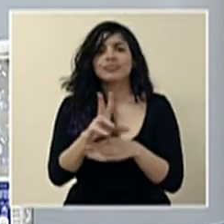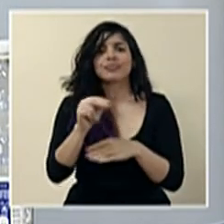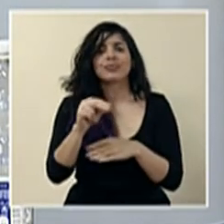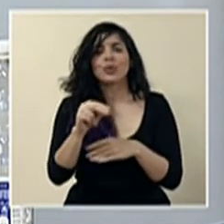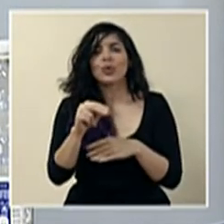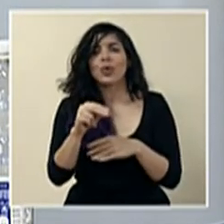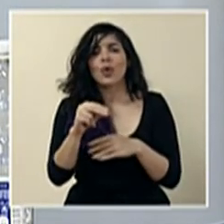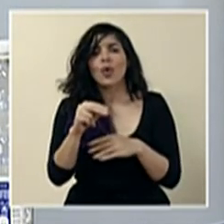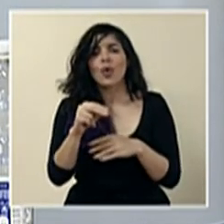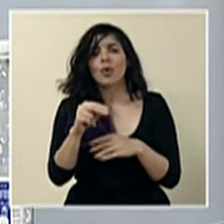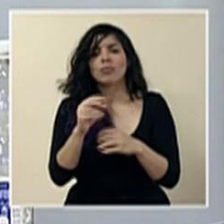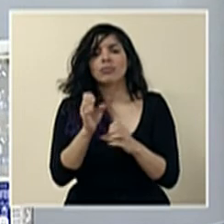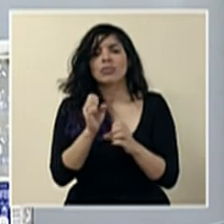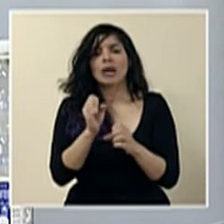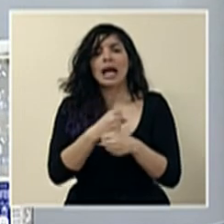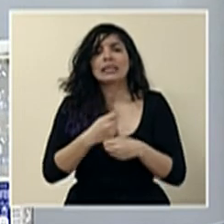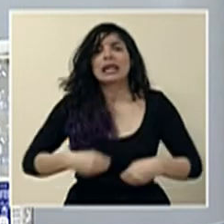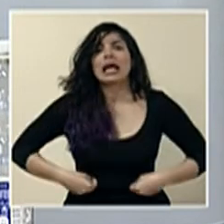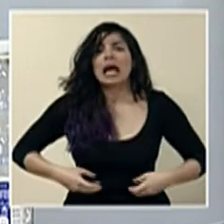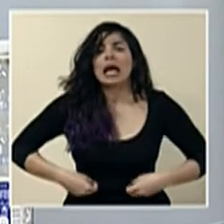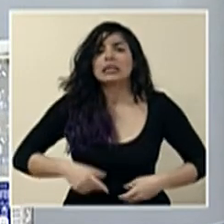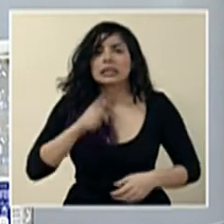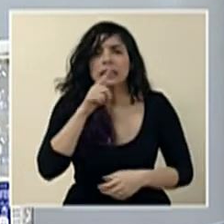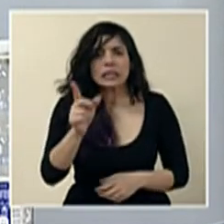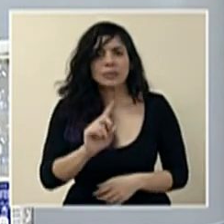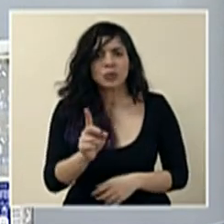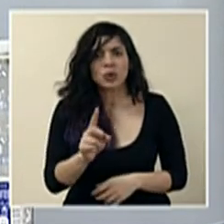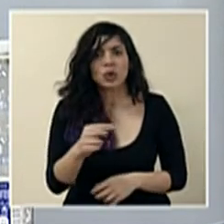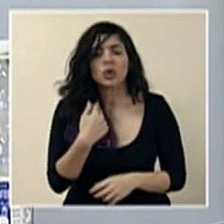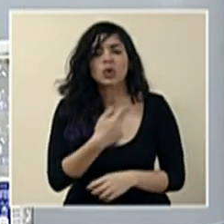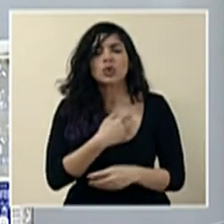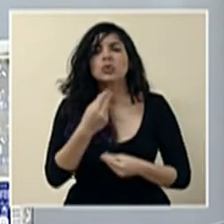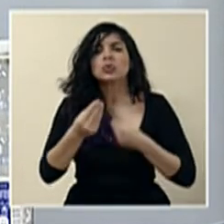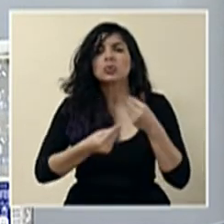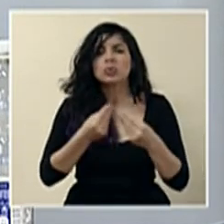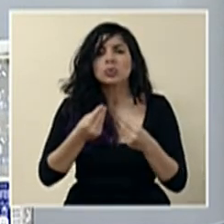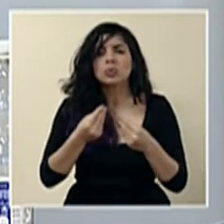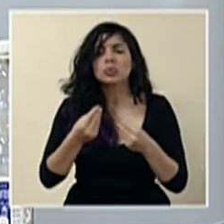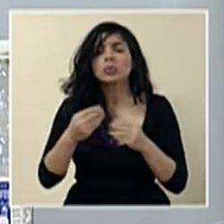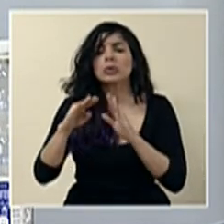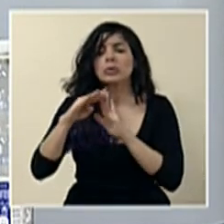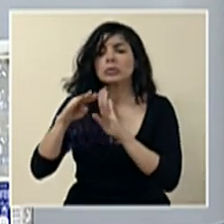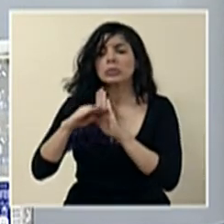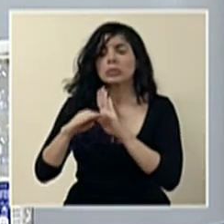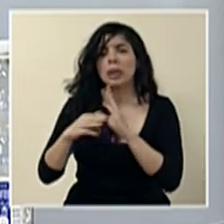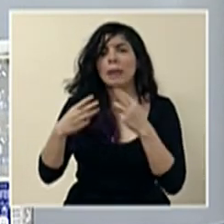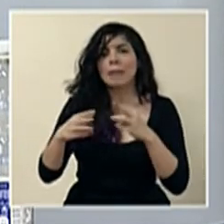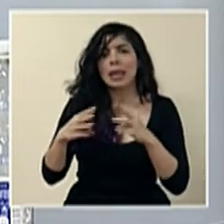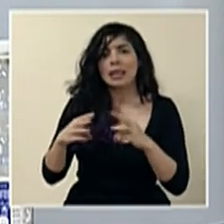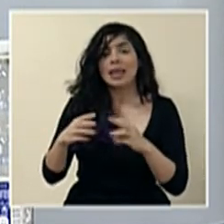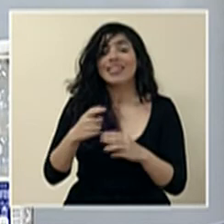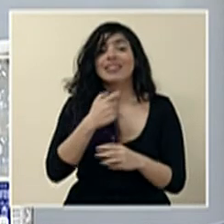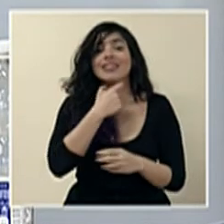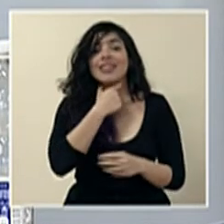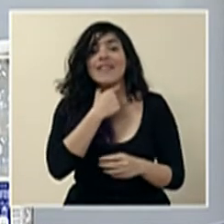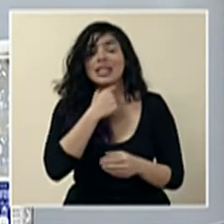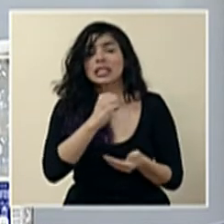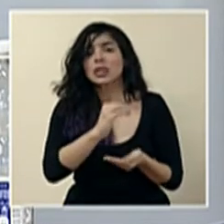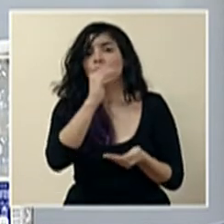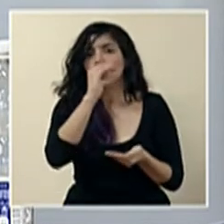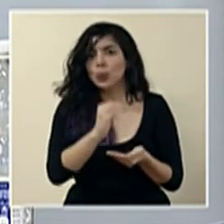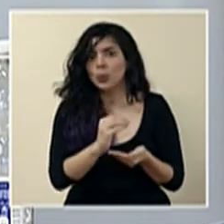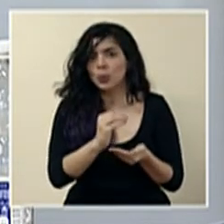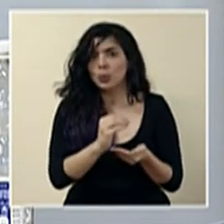estamos haciendo gasto excesivo y lo que hemos hecho es una serie de medidas que reduce el déficit